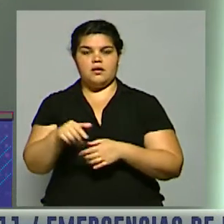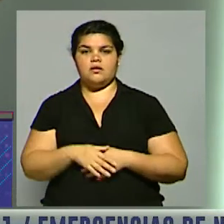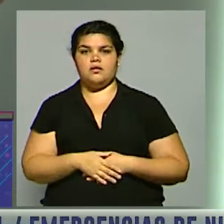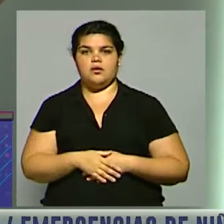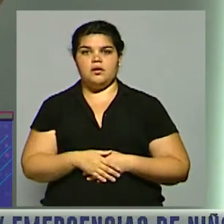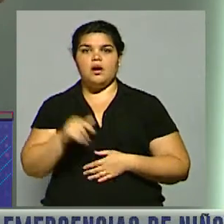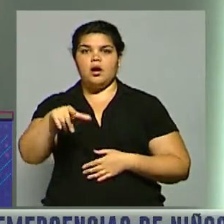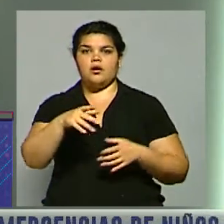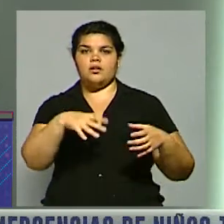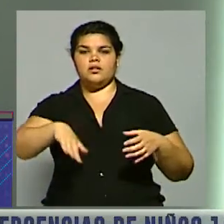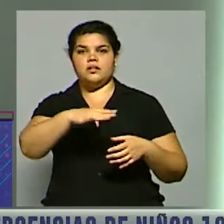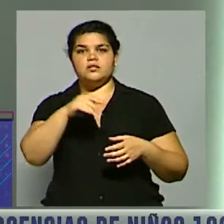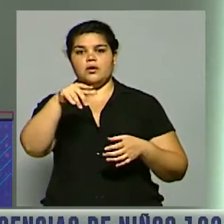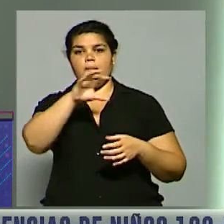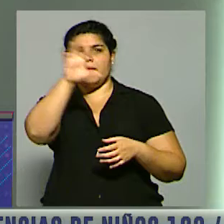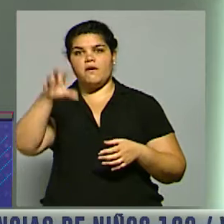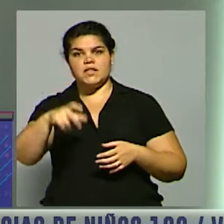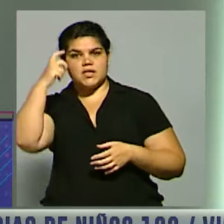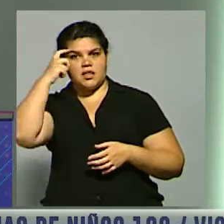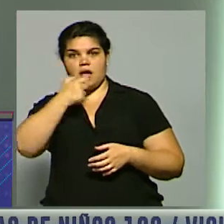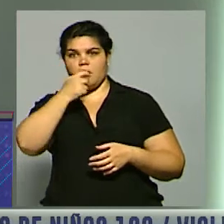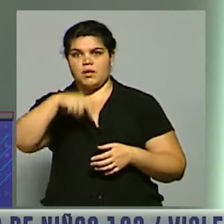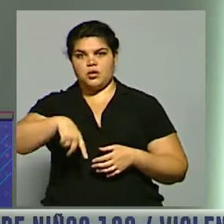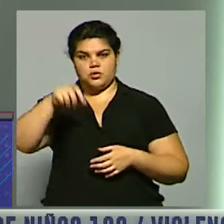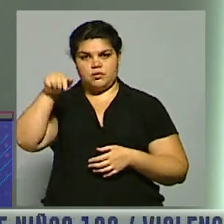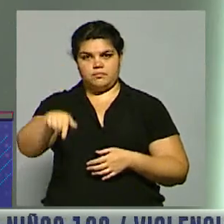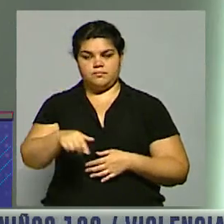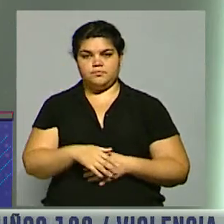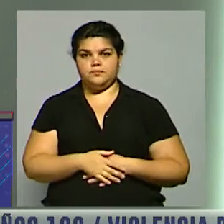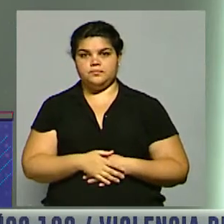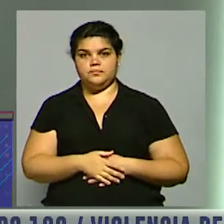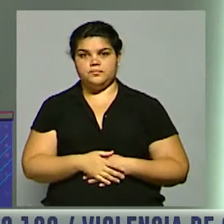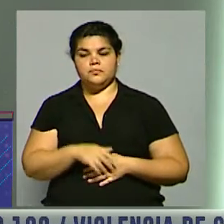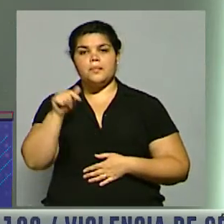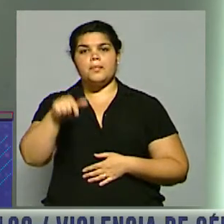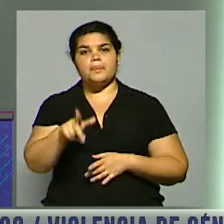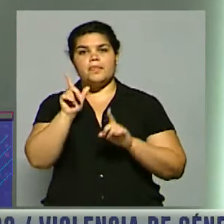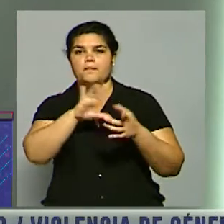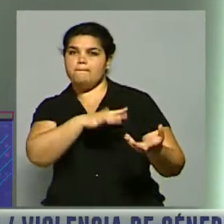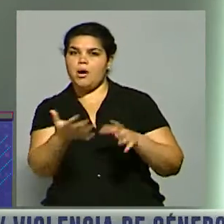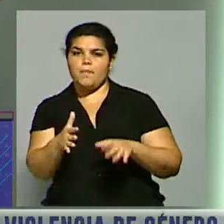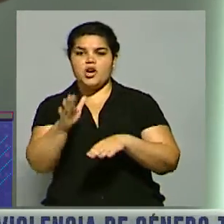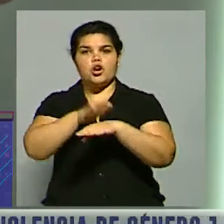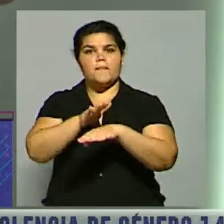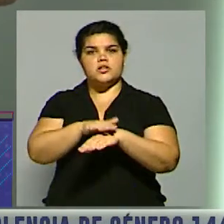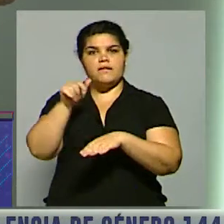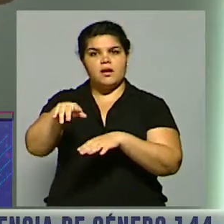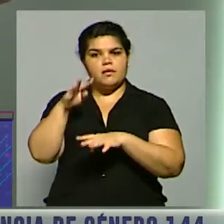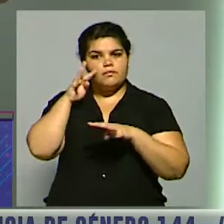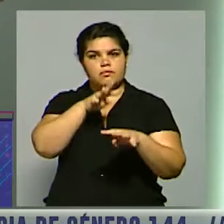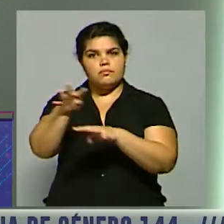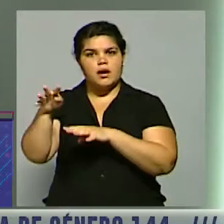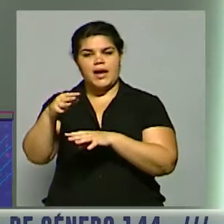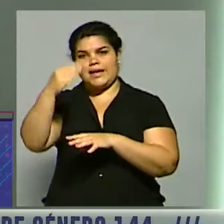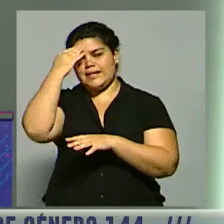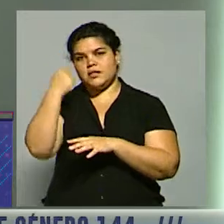10 provincias argentinas, lo que significó que, por ejemplo, si tenemos que hablar de números, tuviera a cargo unos 15.000 hombres, y en esas 10